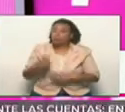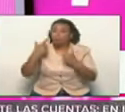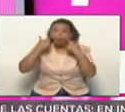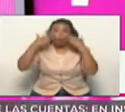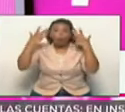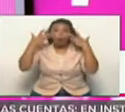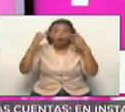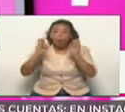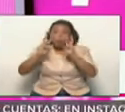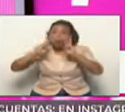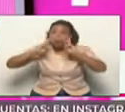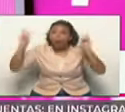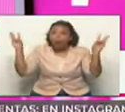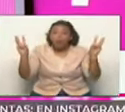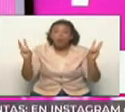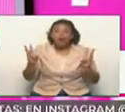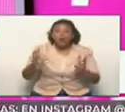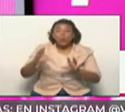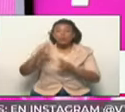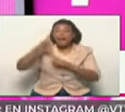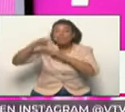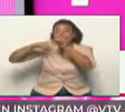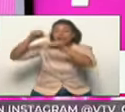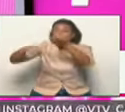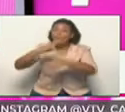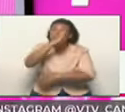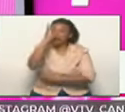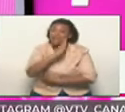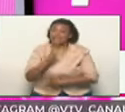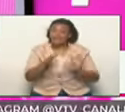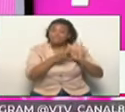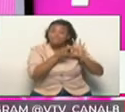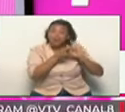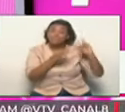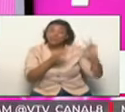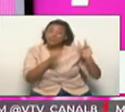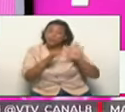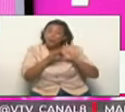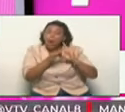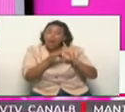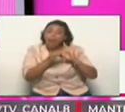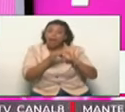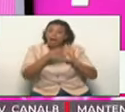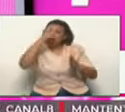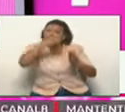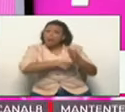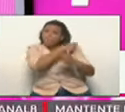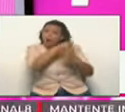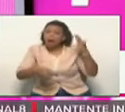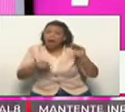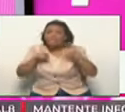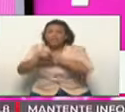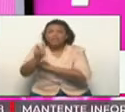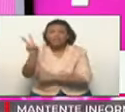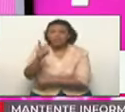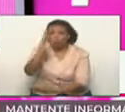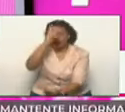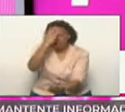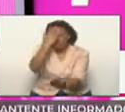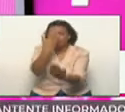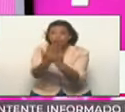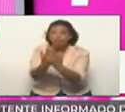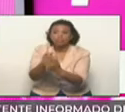que un país con una tradición como la de Brasil niegue su postura frente a usted,